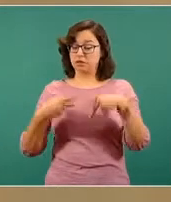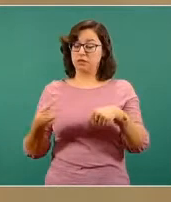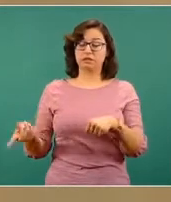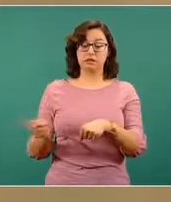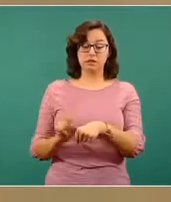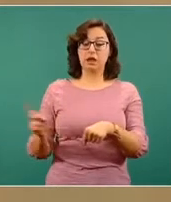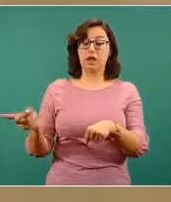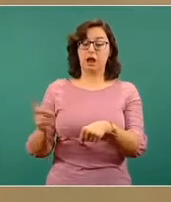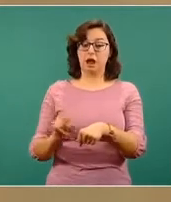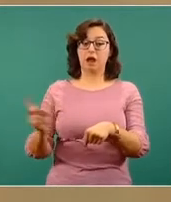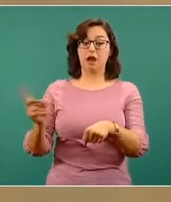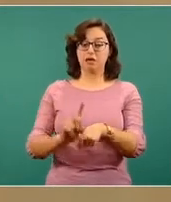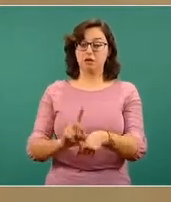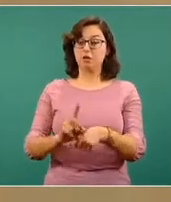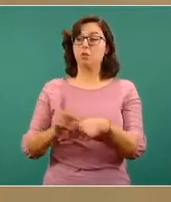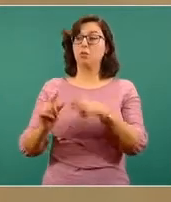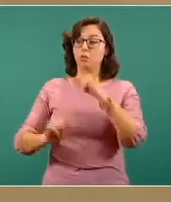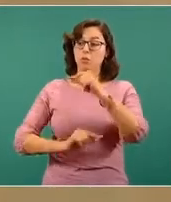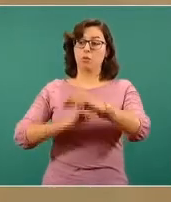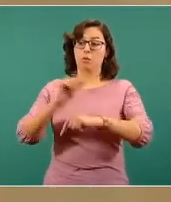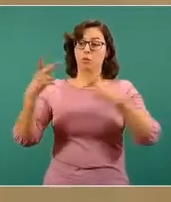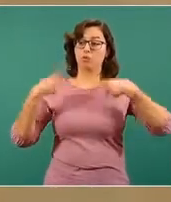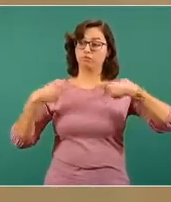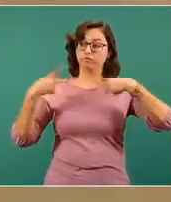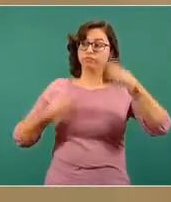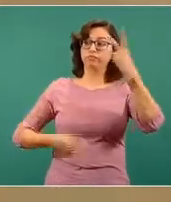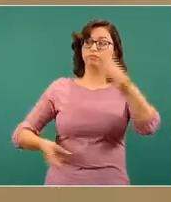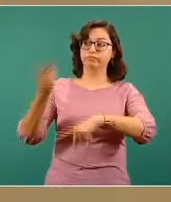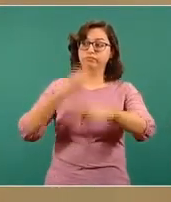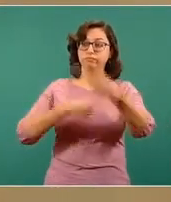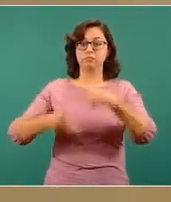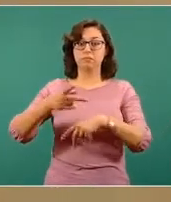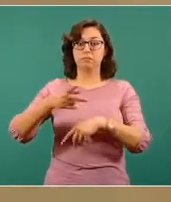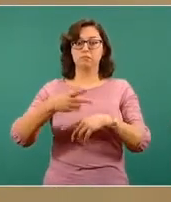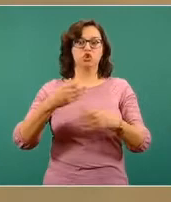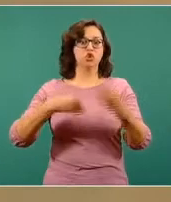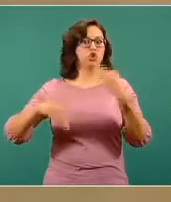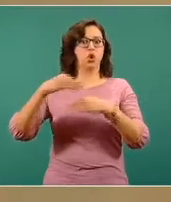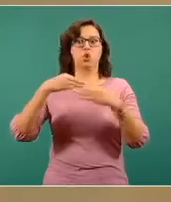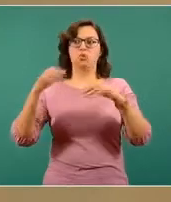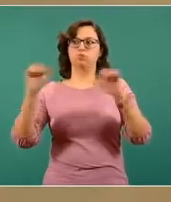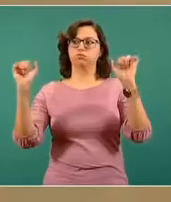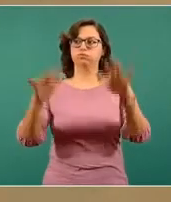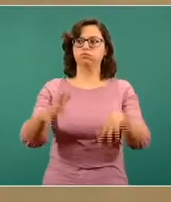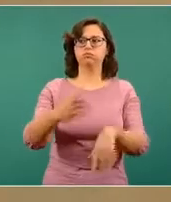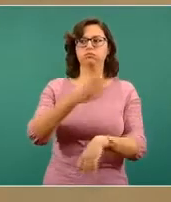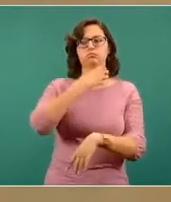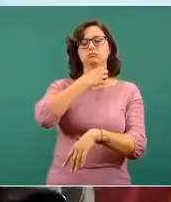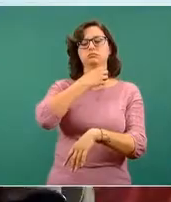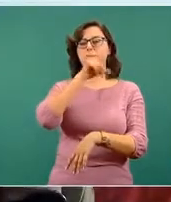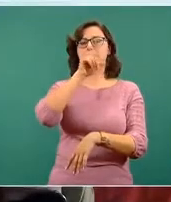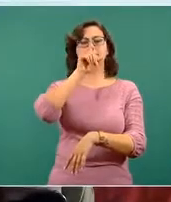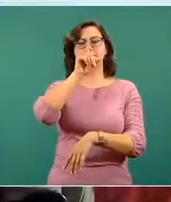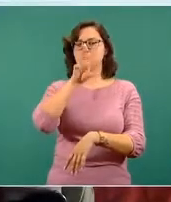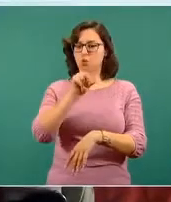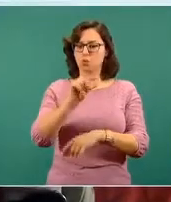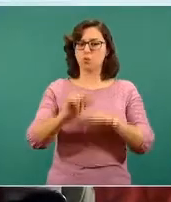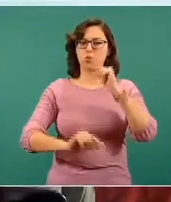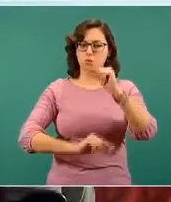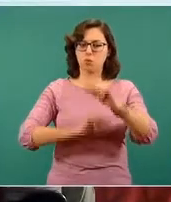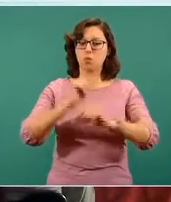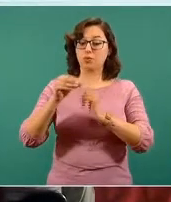día para que no se saturen los centros de vacunación. Y esto, desde luego, requiere que las personas, conforme